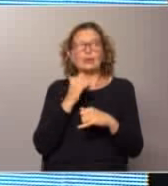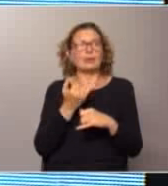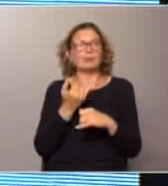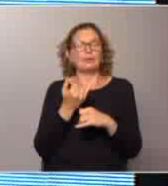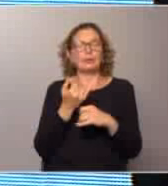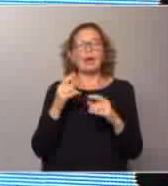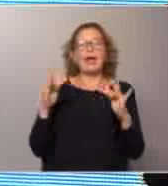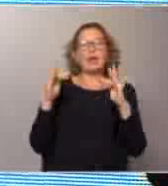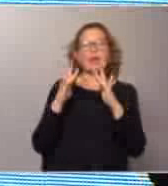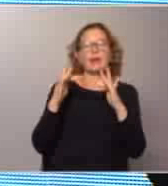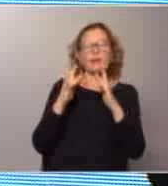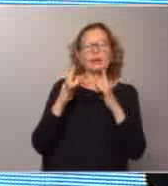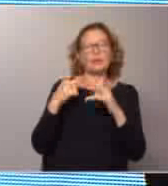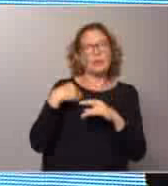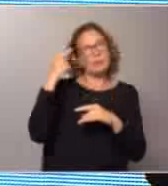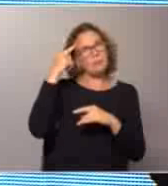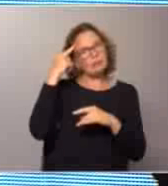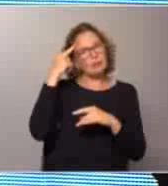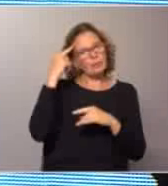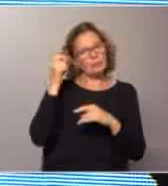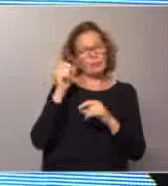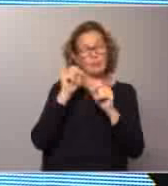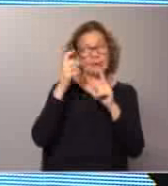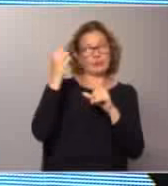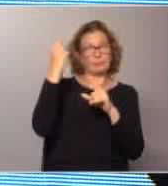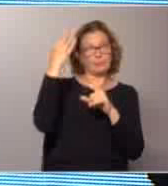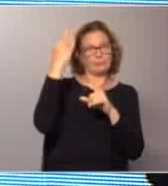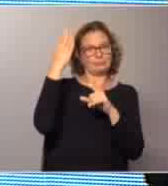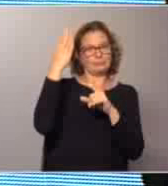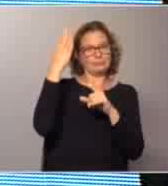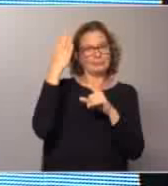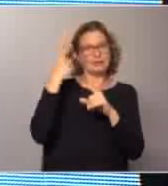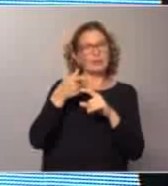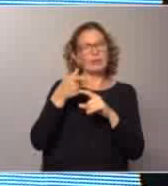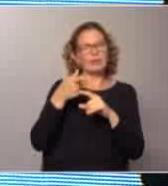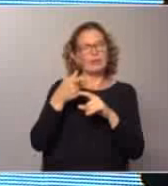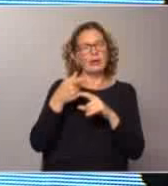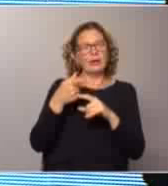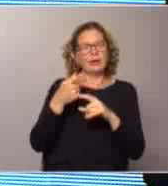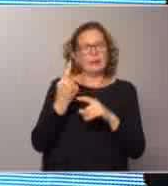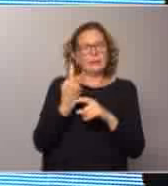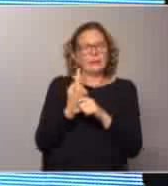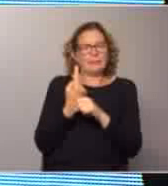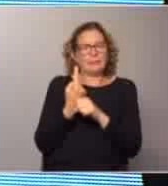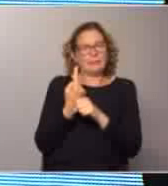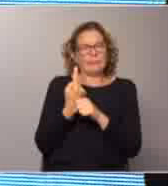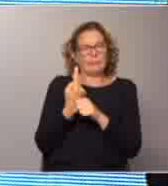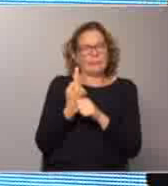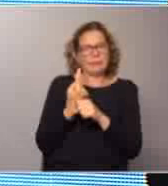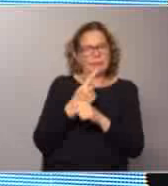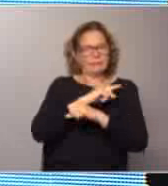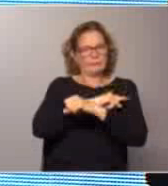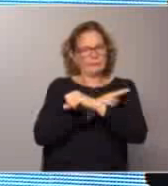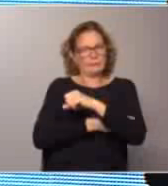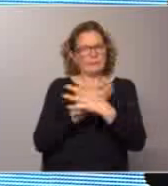va de acuerdo a nuestras convicciones si se aprendiste más recompensas algo que y eso tiene lo que se llama una propiedad reforzador